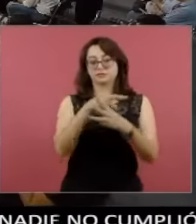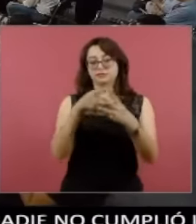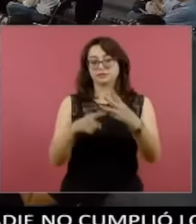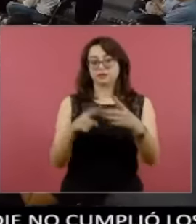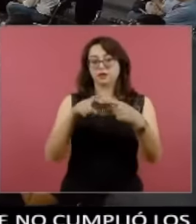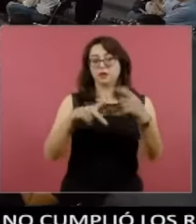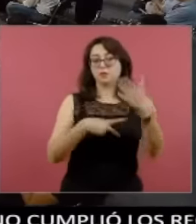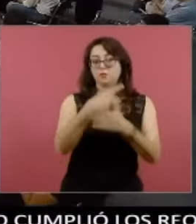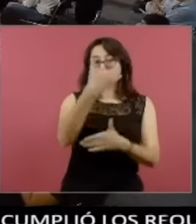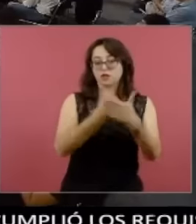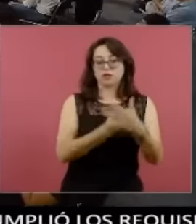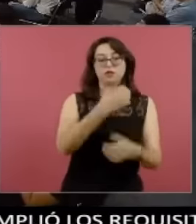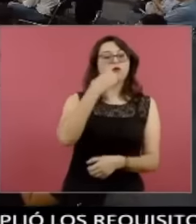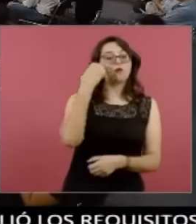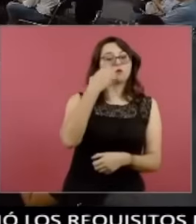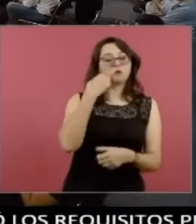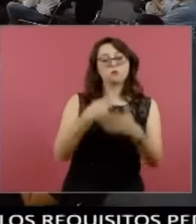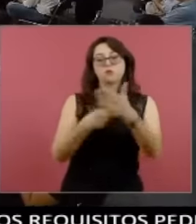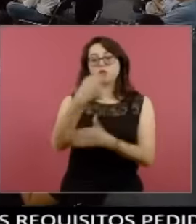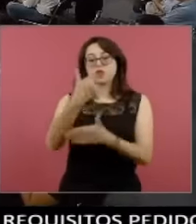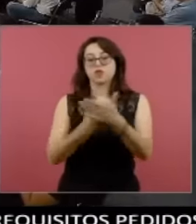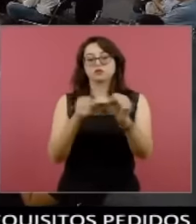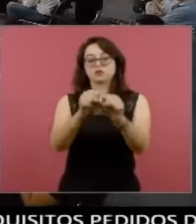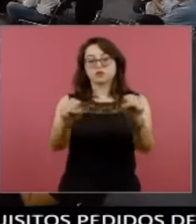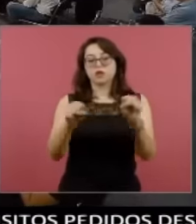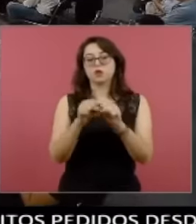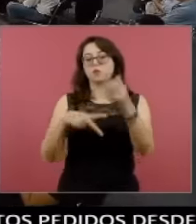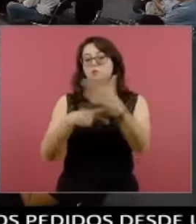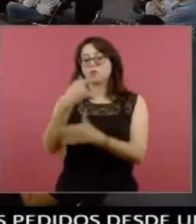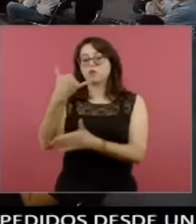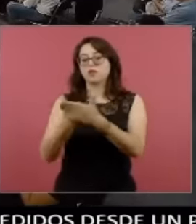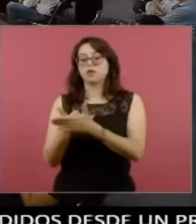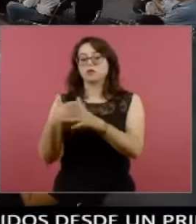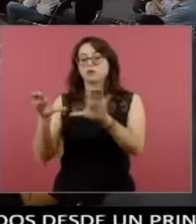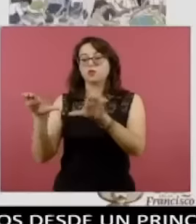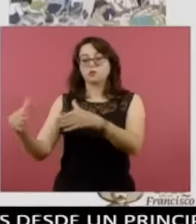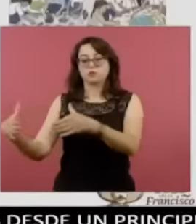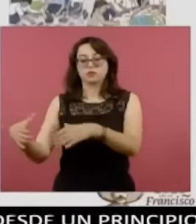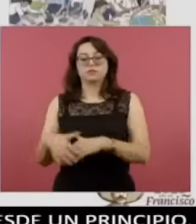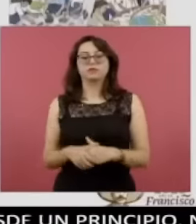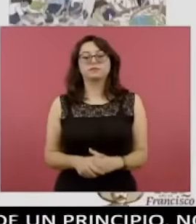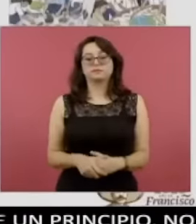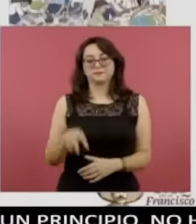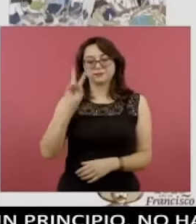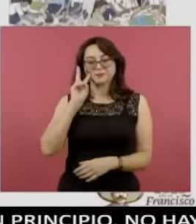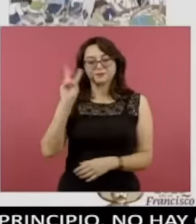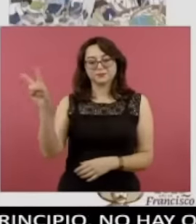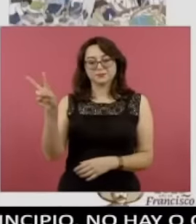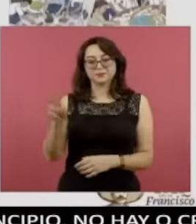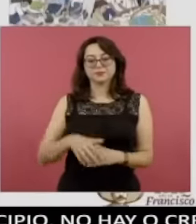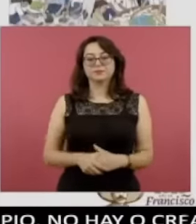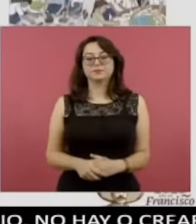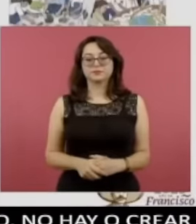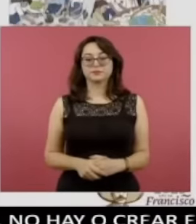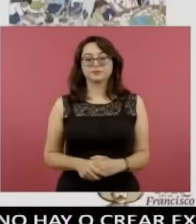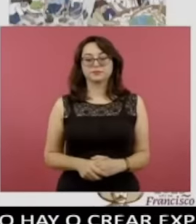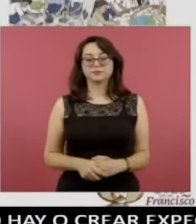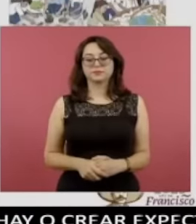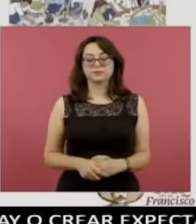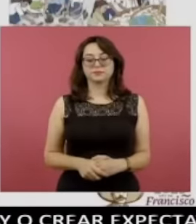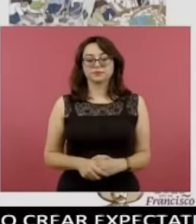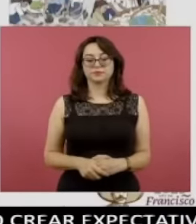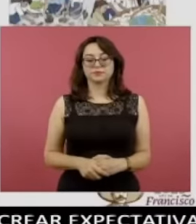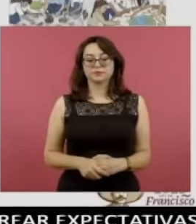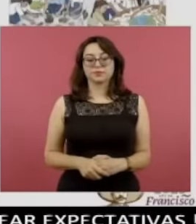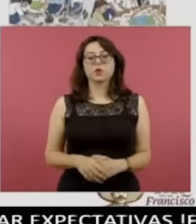distribuir los libros dice que antes de que inicien las clases van a ser publicadas ya en el diario oficial de la